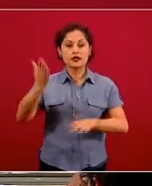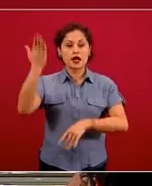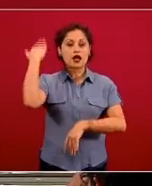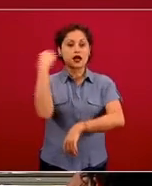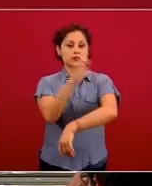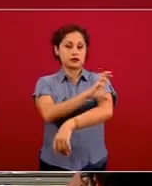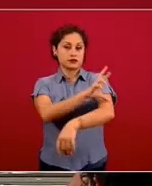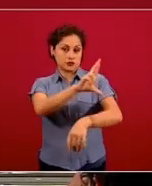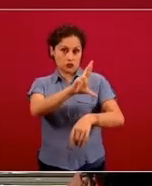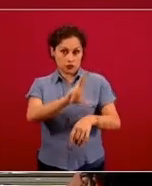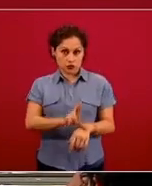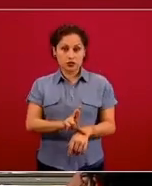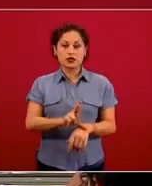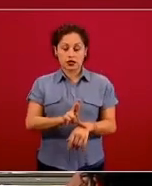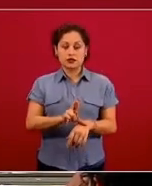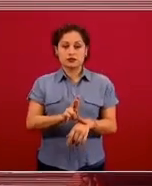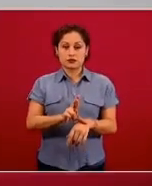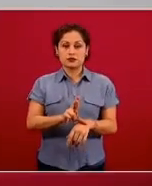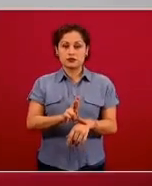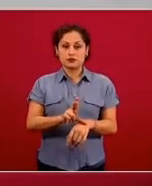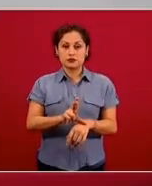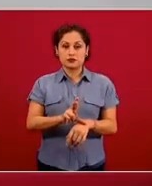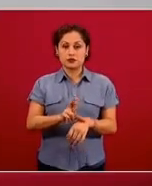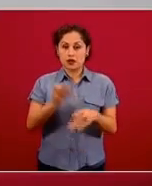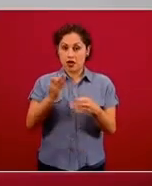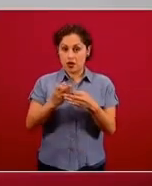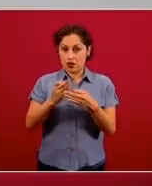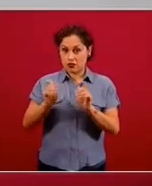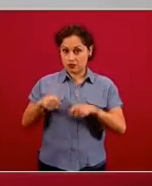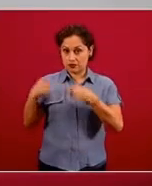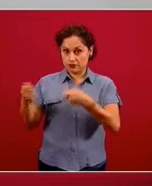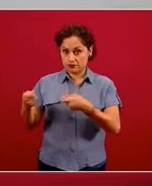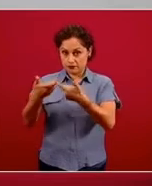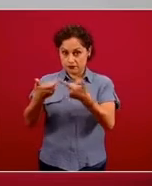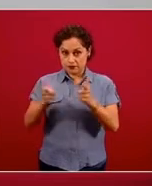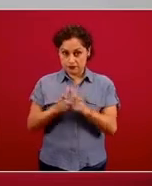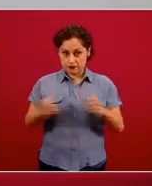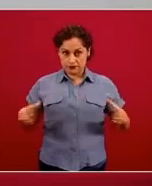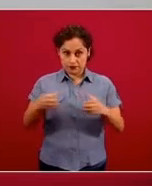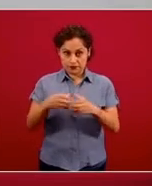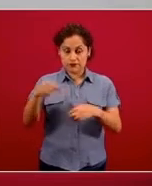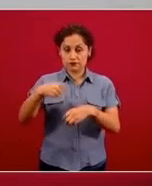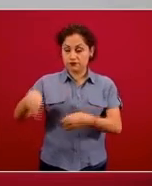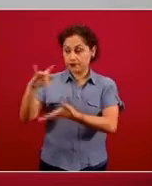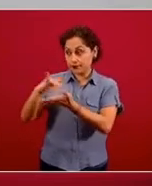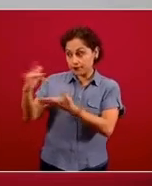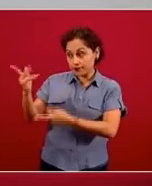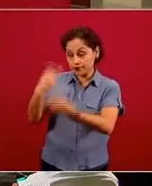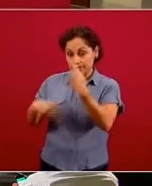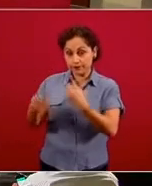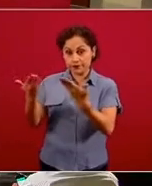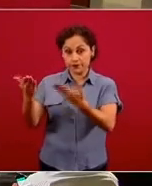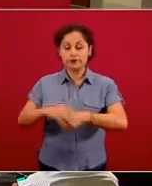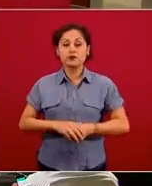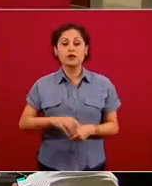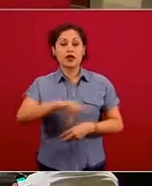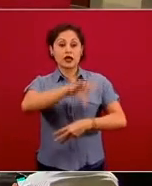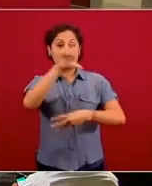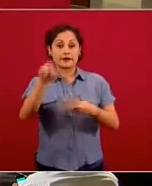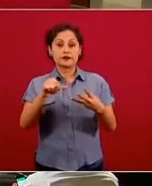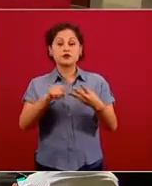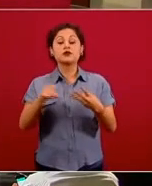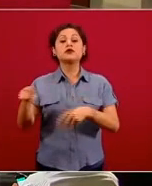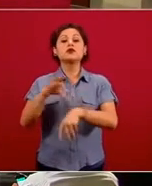has de held este several empeño different en la public prevención offices, particular. Muchas and gracias, she's in doctora charge of Alessia. this specific Y subject. el doctor